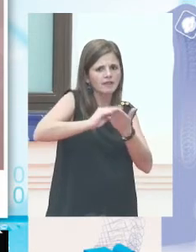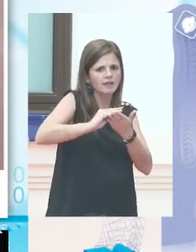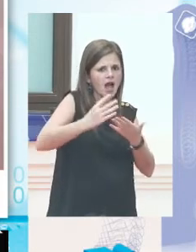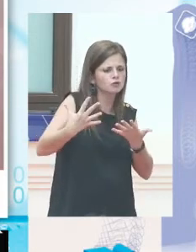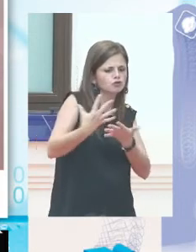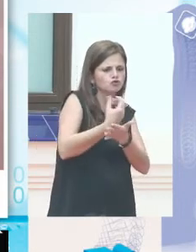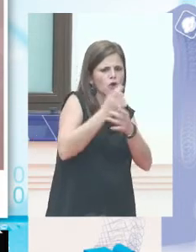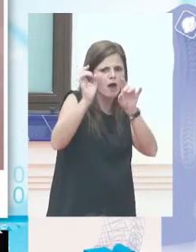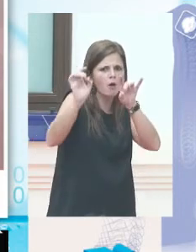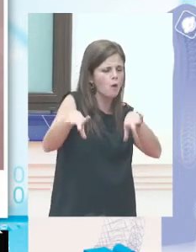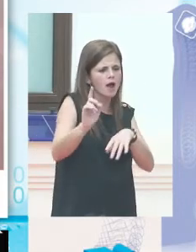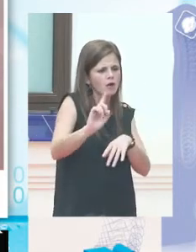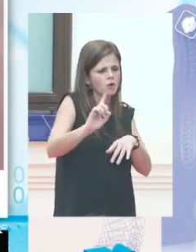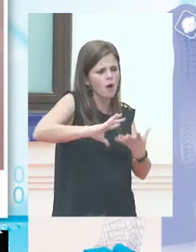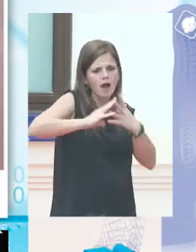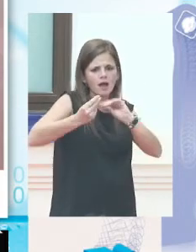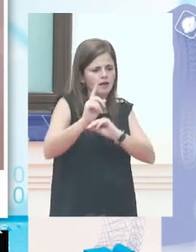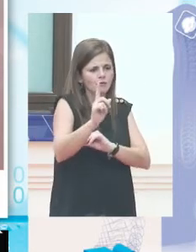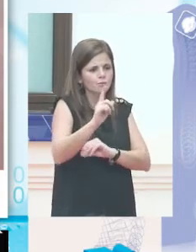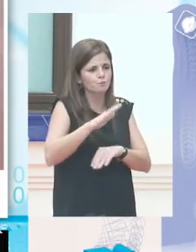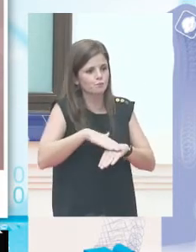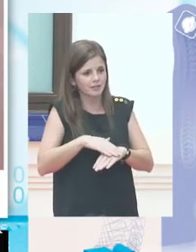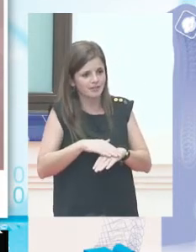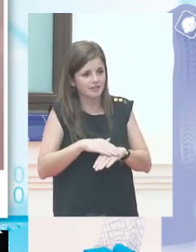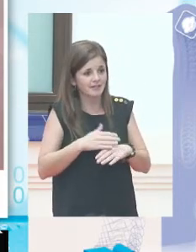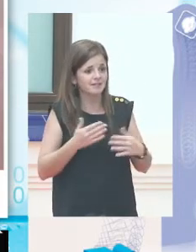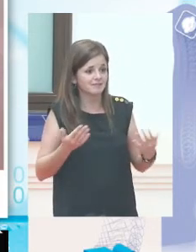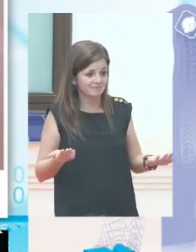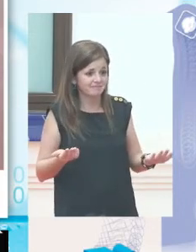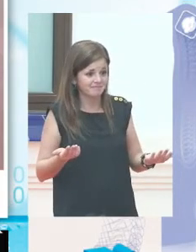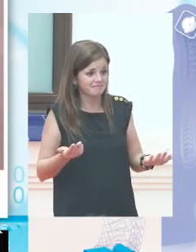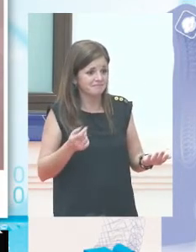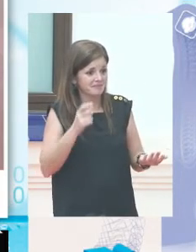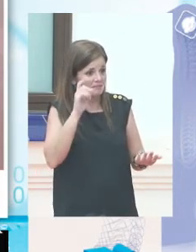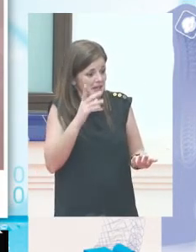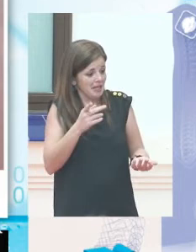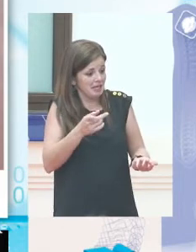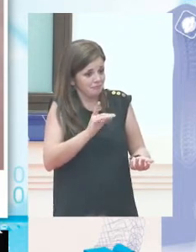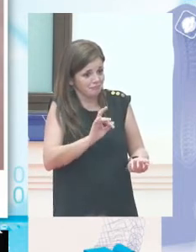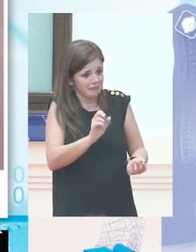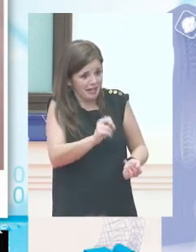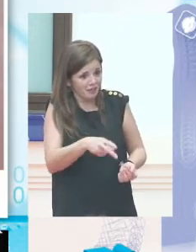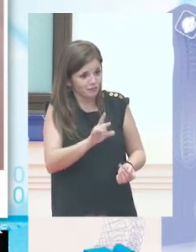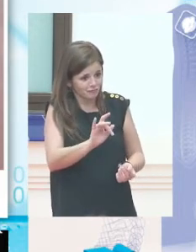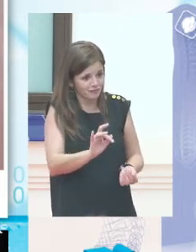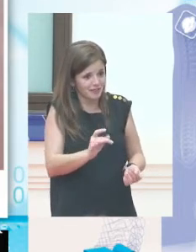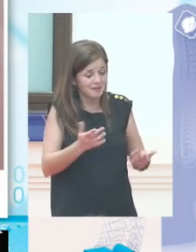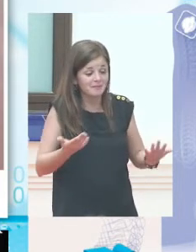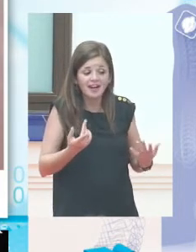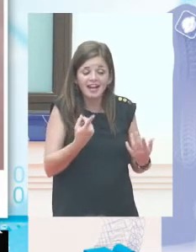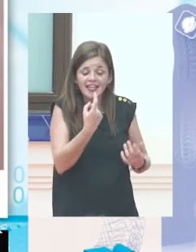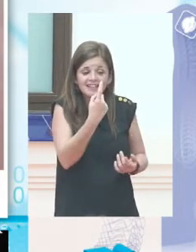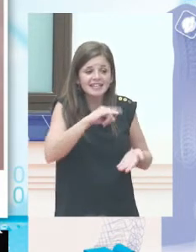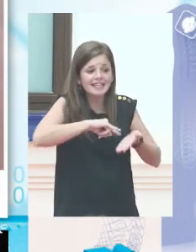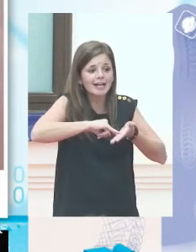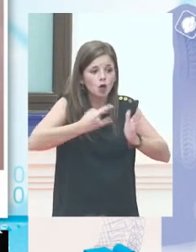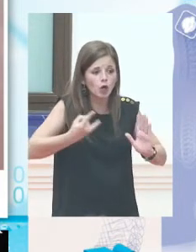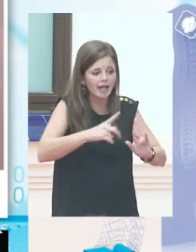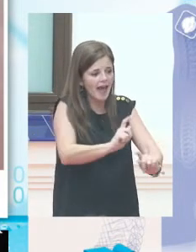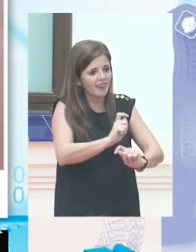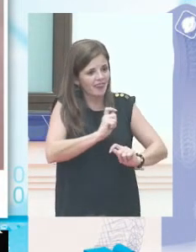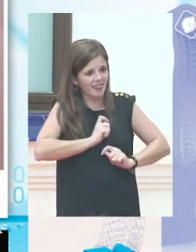oficina? Esto, digamos que visto así, pues tiene sentido, pero claro, hace falta que la tecnología nos proporcione los